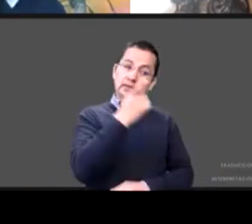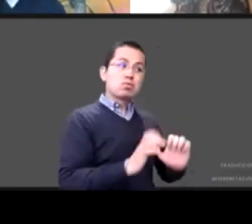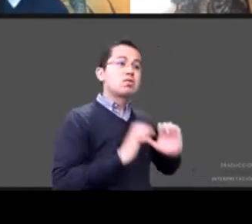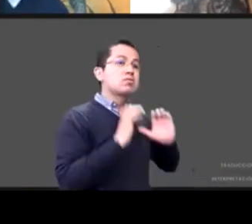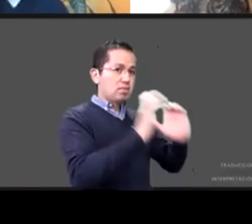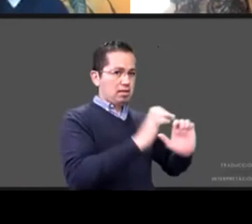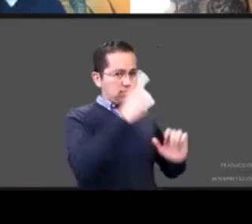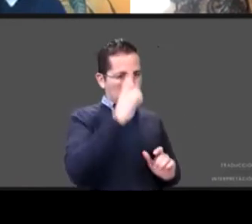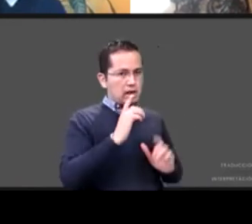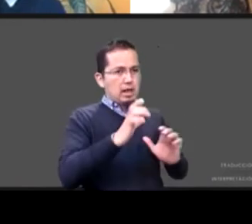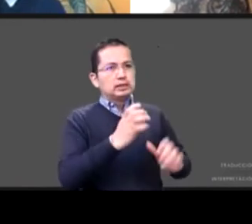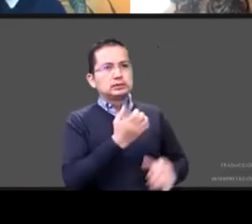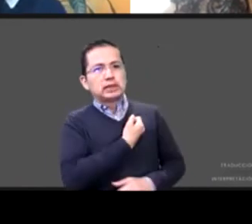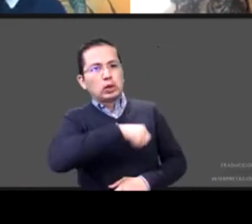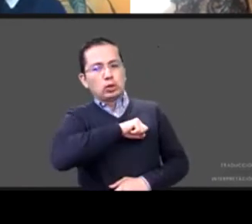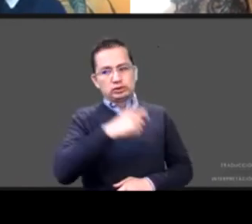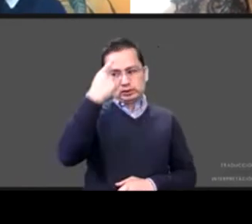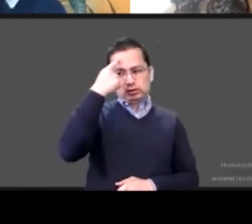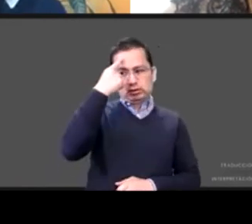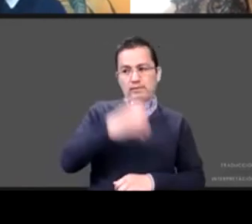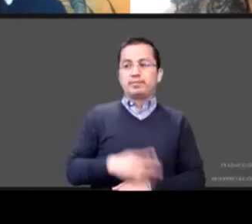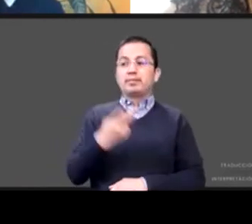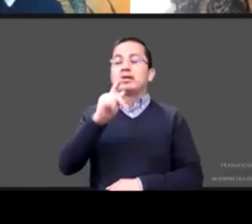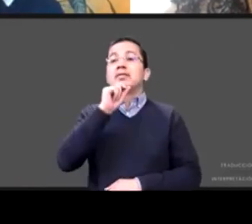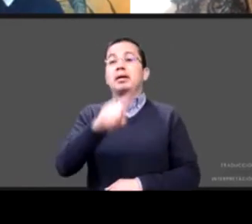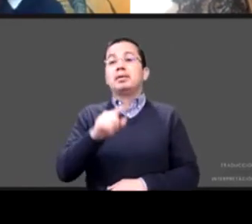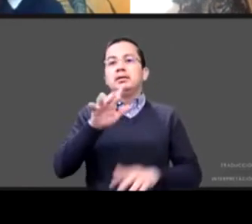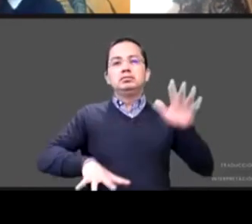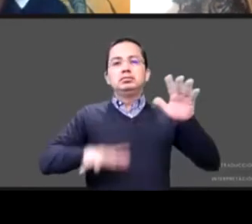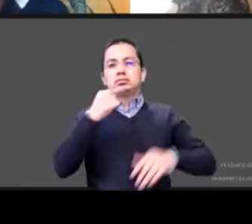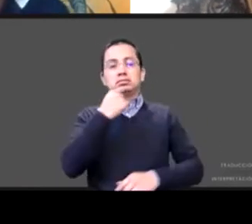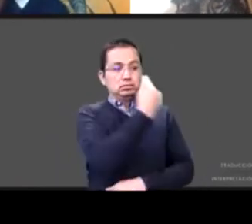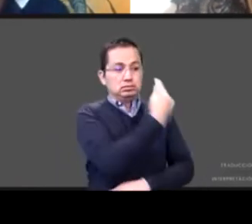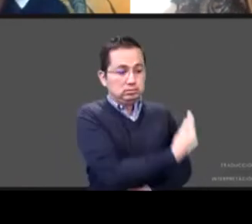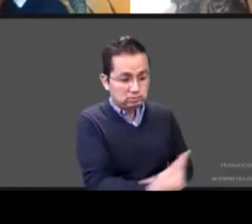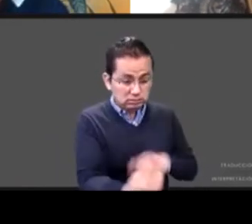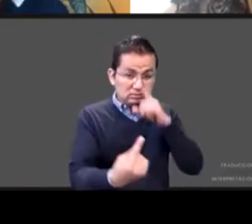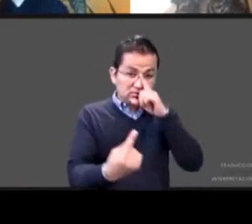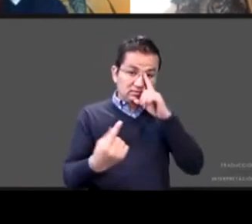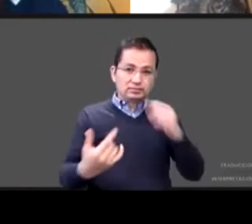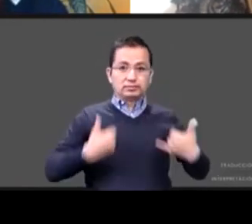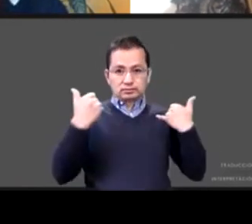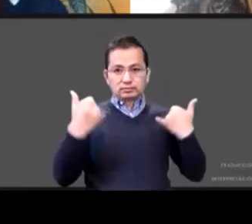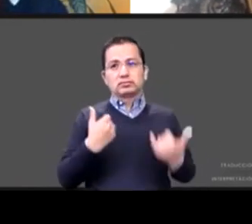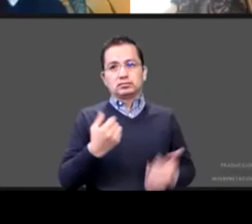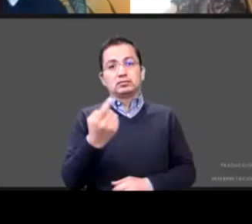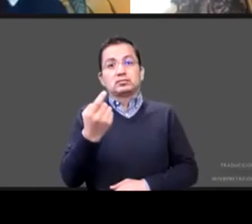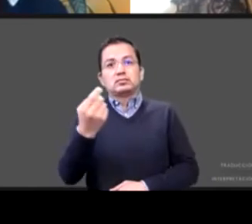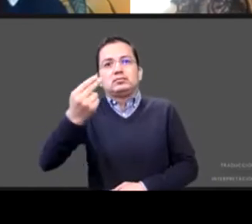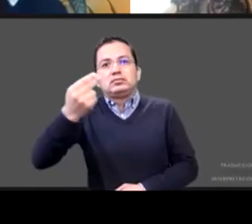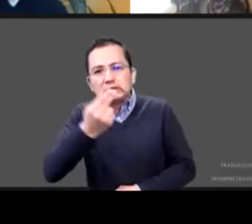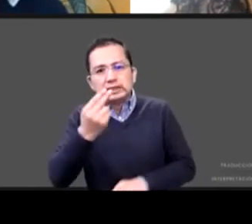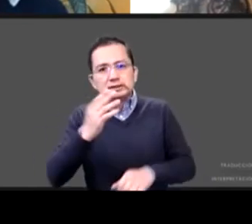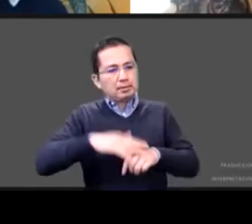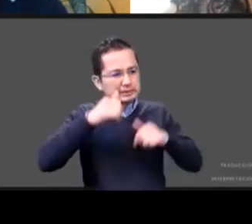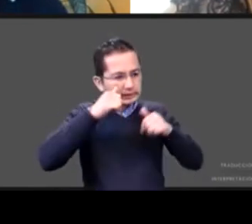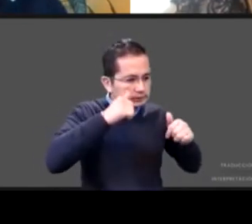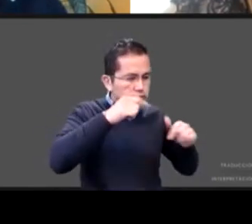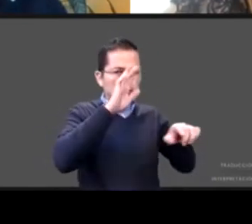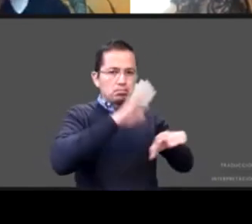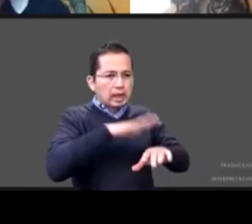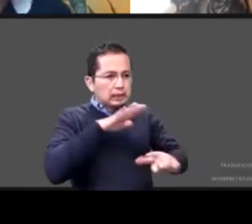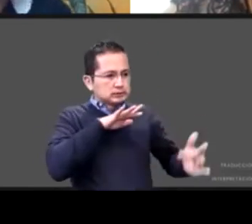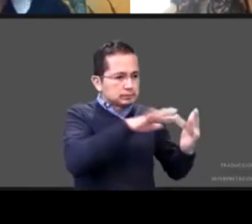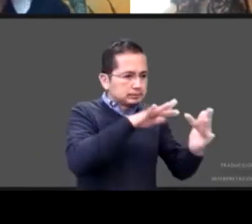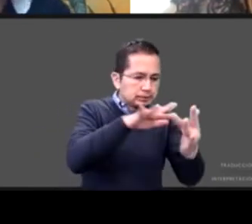por su edad, por su desarrollo, para manejar, y necesitan de mayor vinculación y de mayor protección precisamente con las gentes que